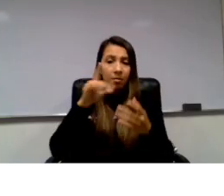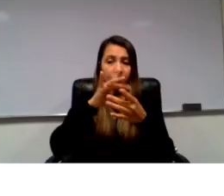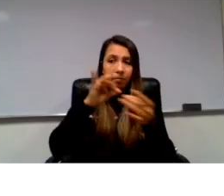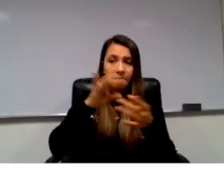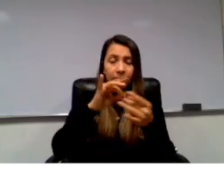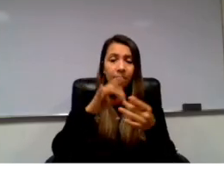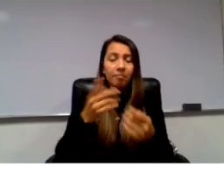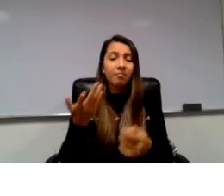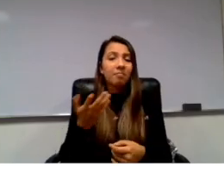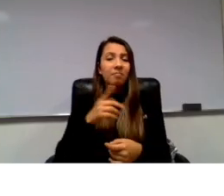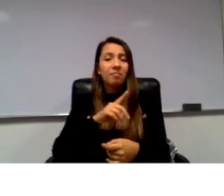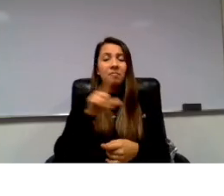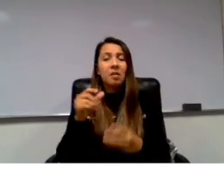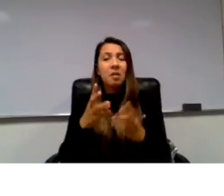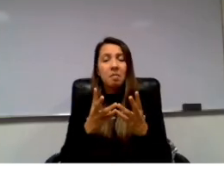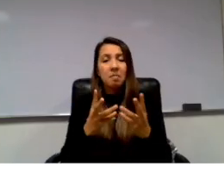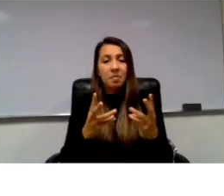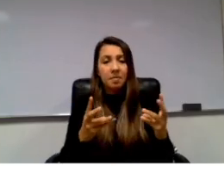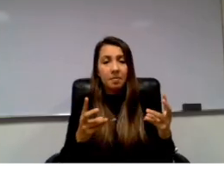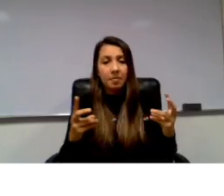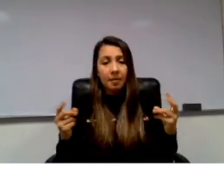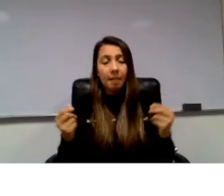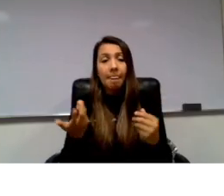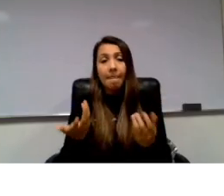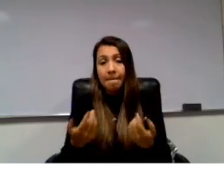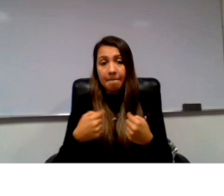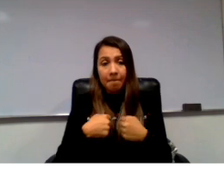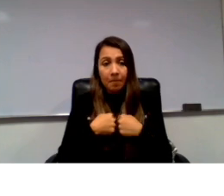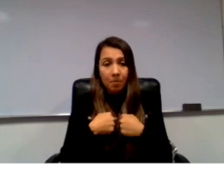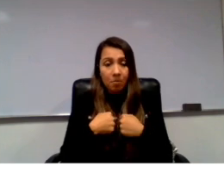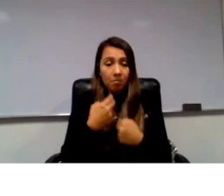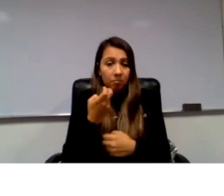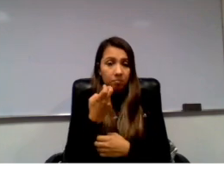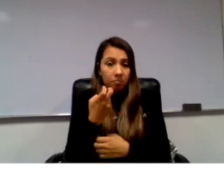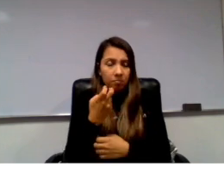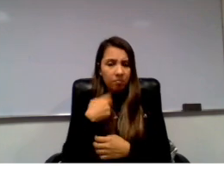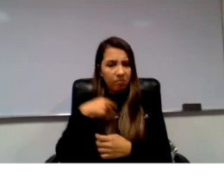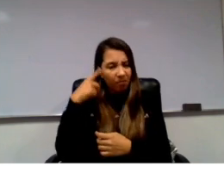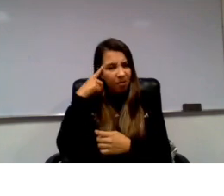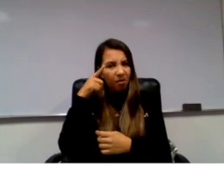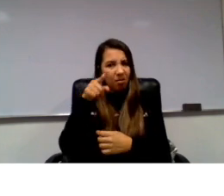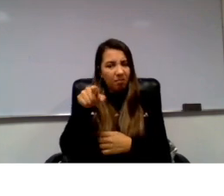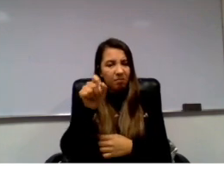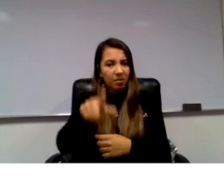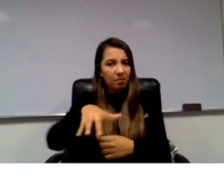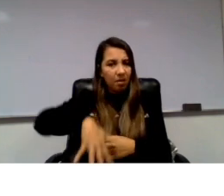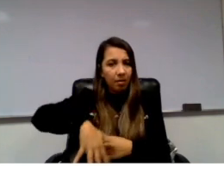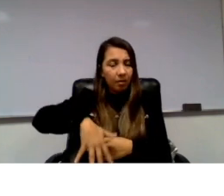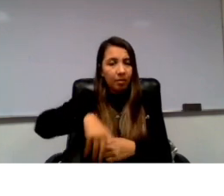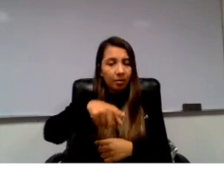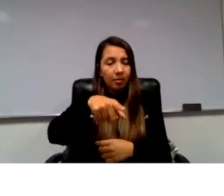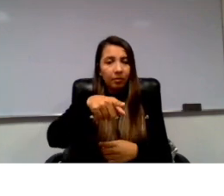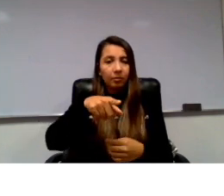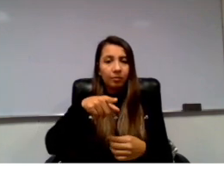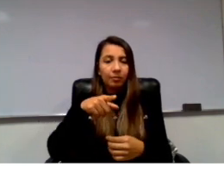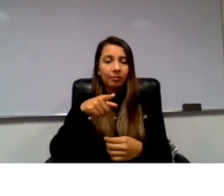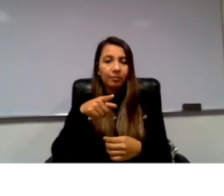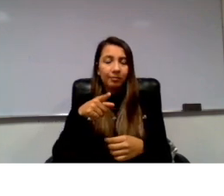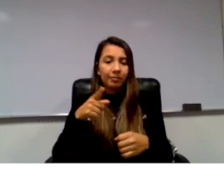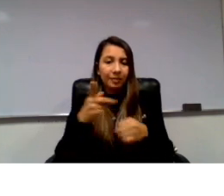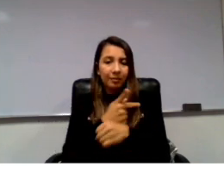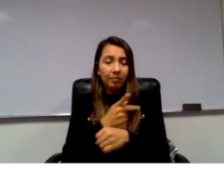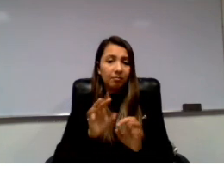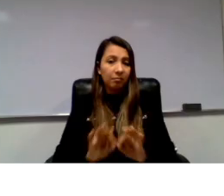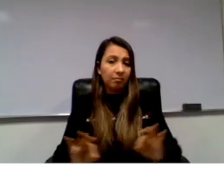que desafortunadamente se había perdido, ¿no? Entonces eso me resuena a mí, y eso que sucedió, por ejemplo,